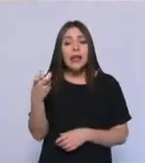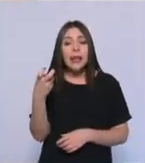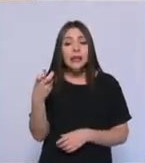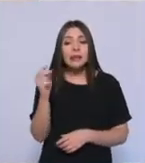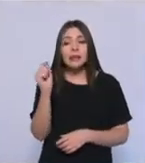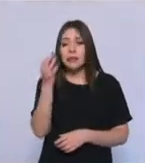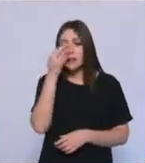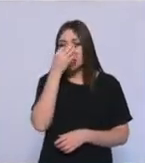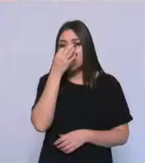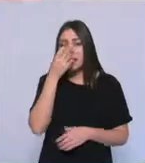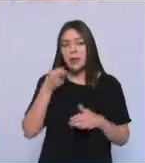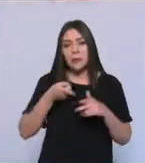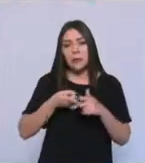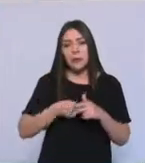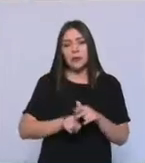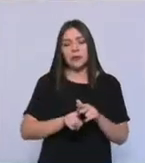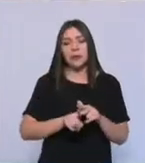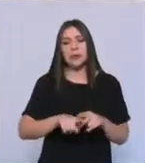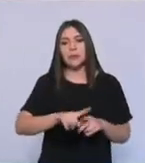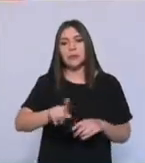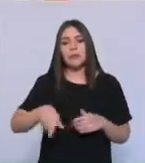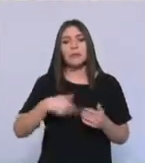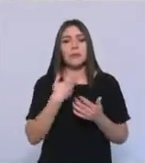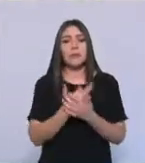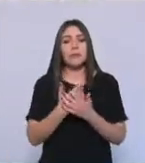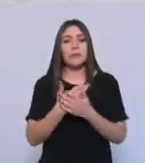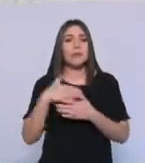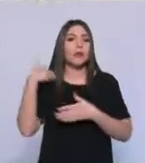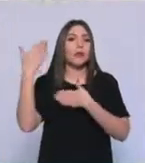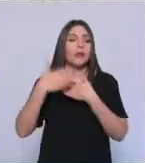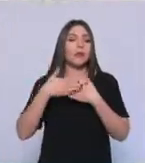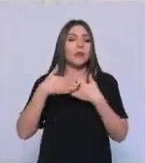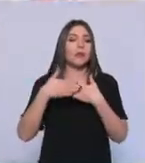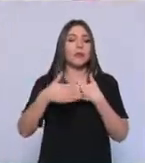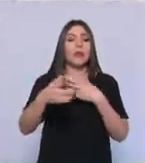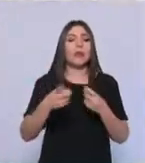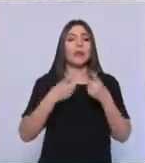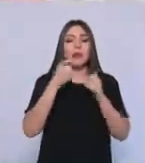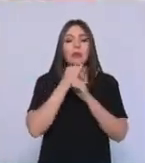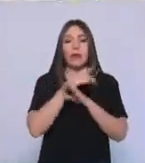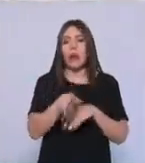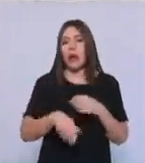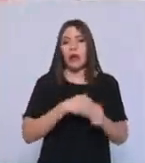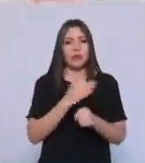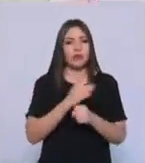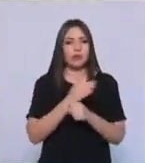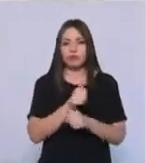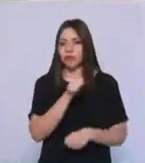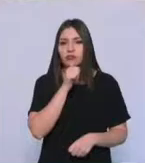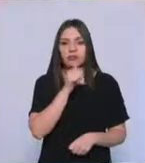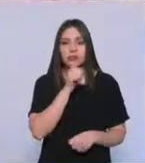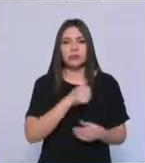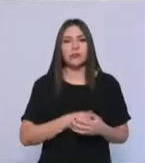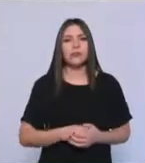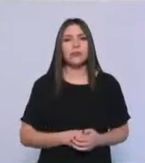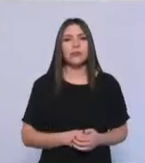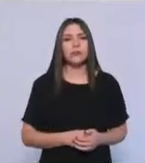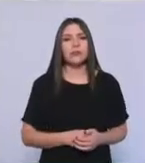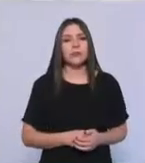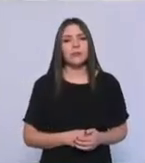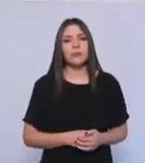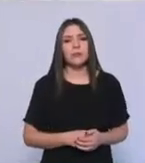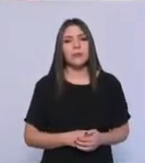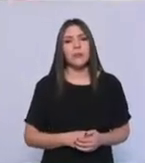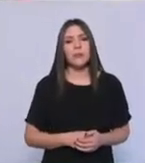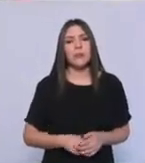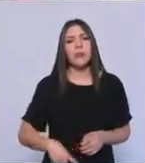implementando y estamos en espera de los próximos días tener datos. Hasta ahorita todavía no. ¿Cómo podemos consultar y estar